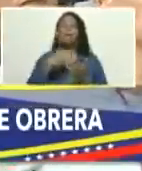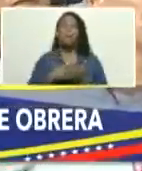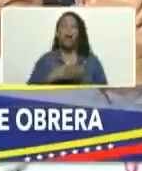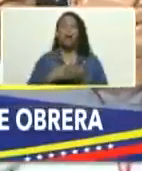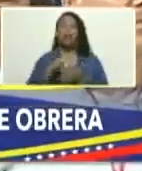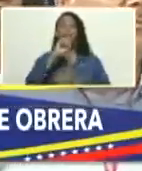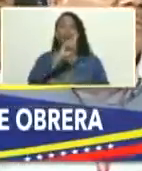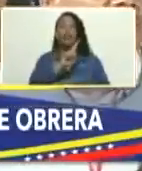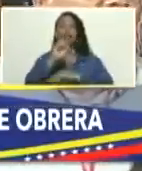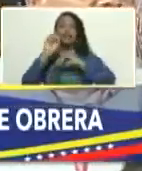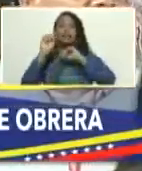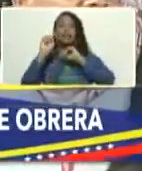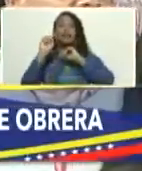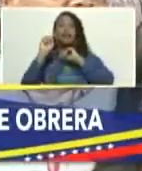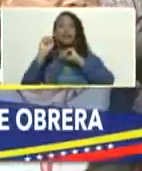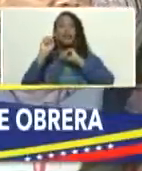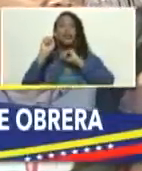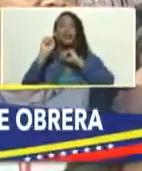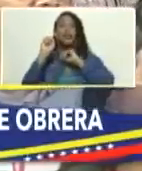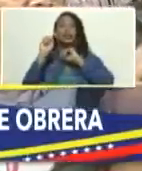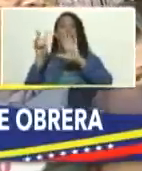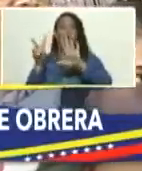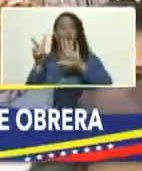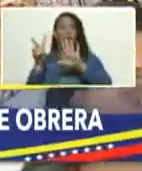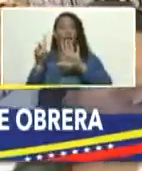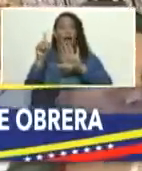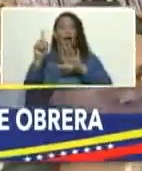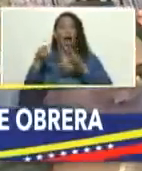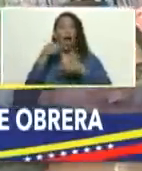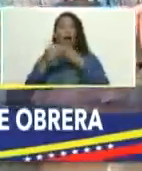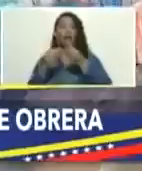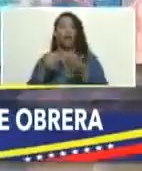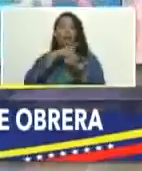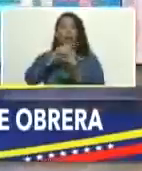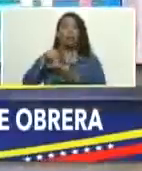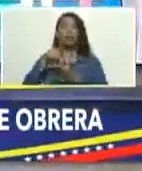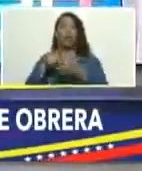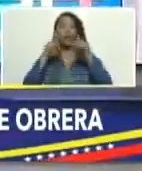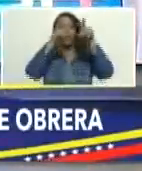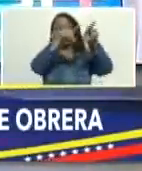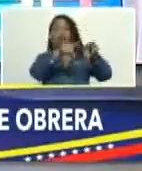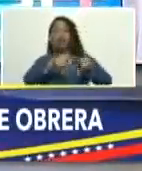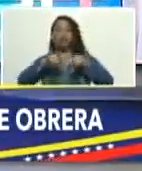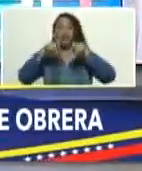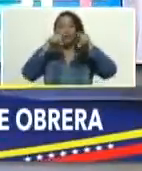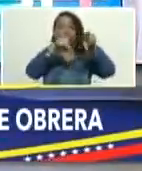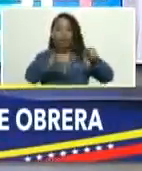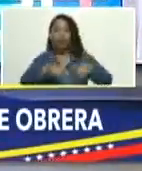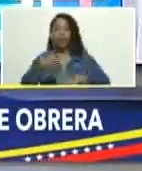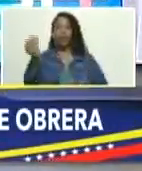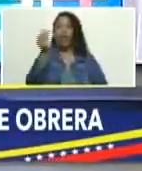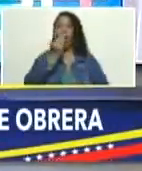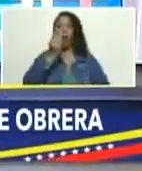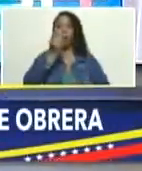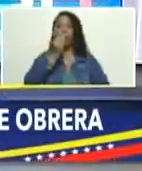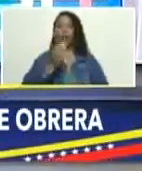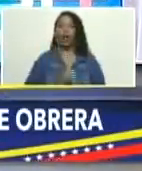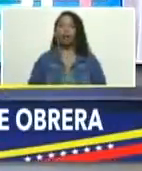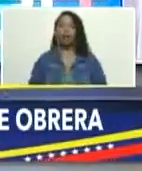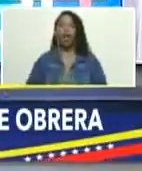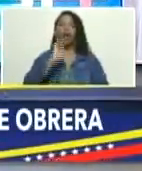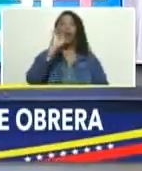1.017 forman parte de la agroindustria o del sector agroalimentario,